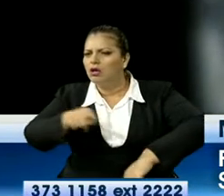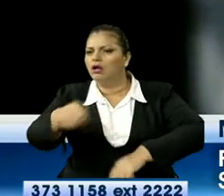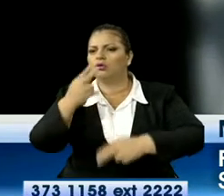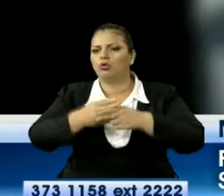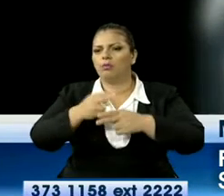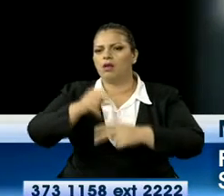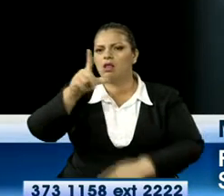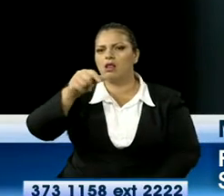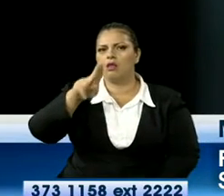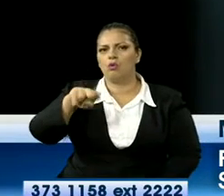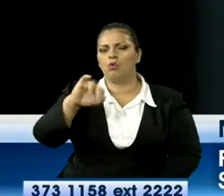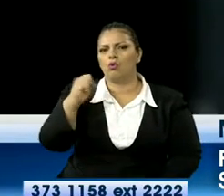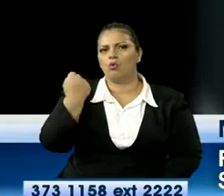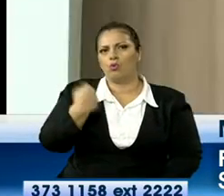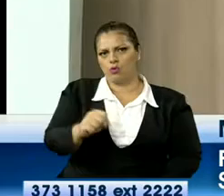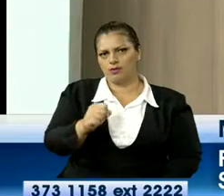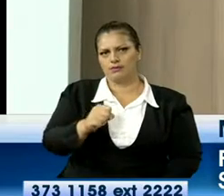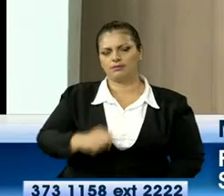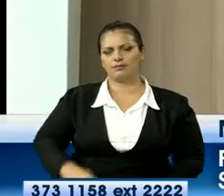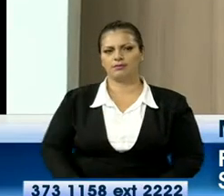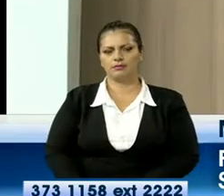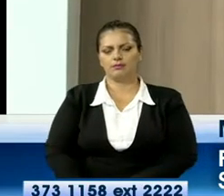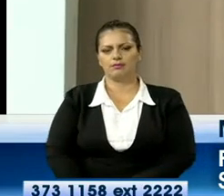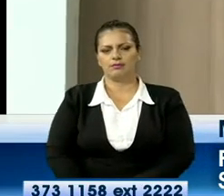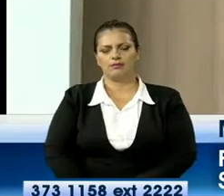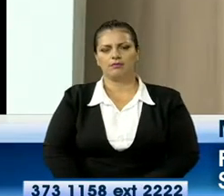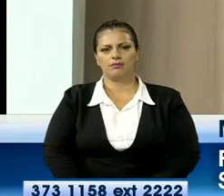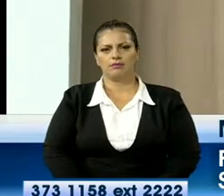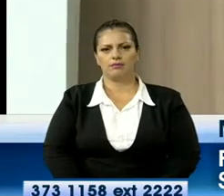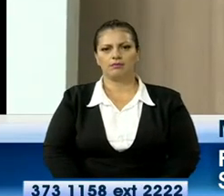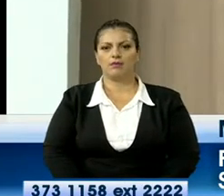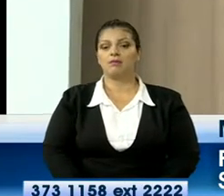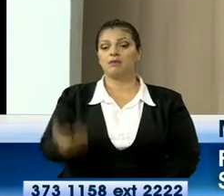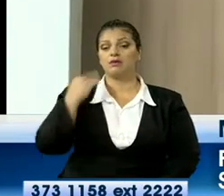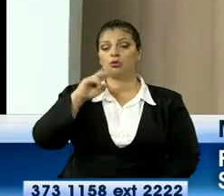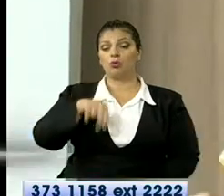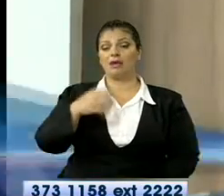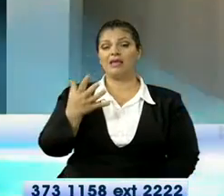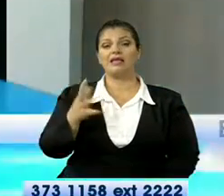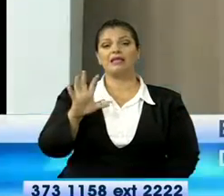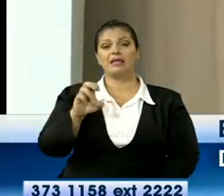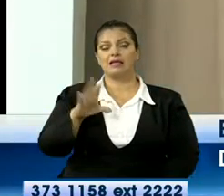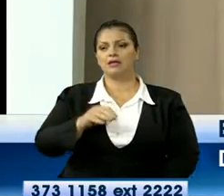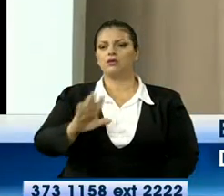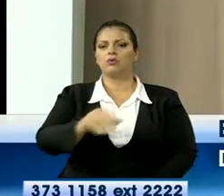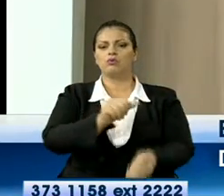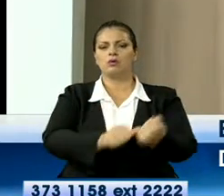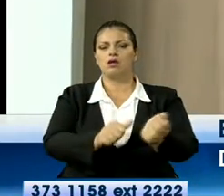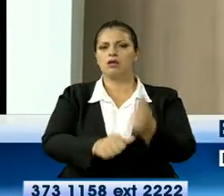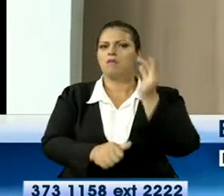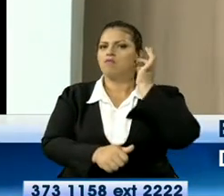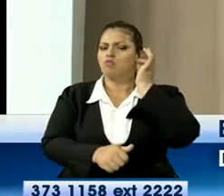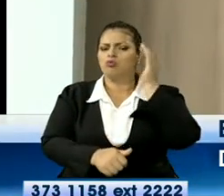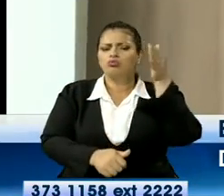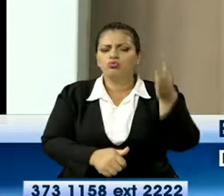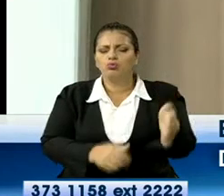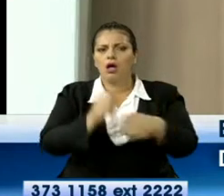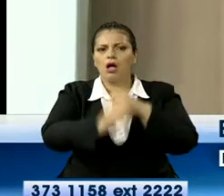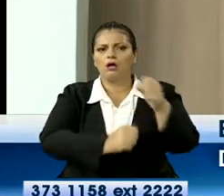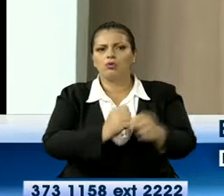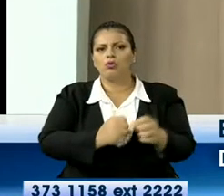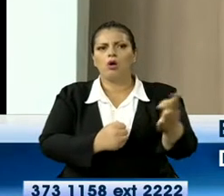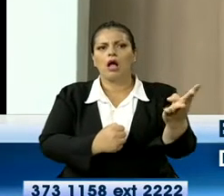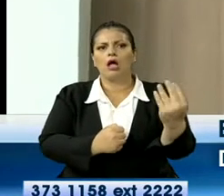el presunto delito de violación. Dicho sujeto en el año 2015 había abusado sexualmente de su hermana menor de 14 años.